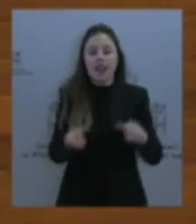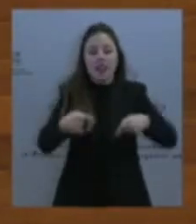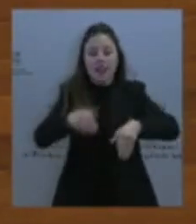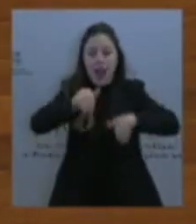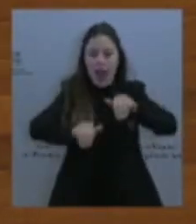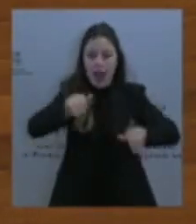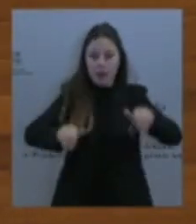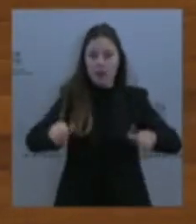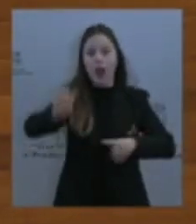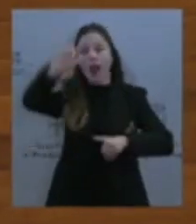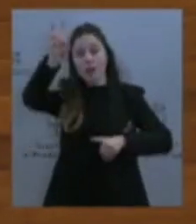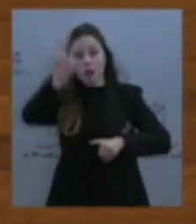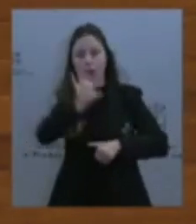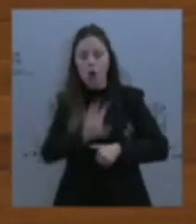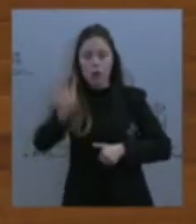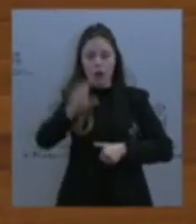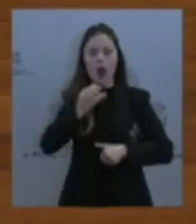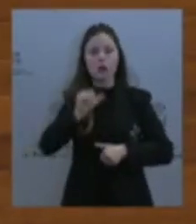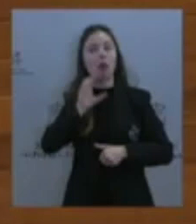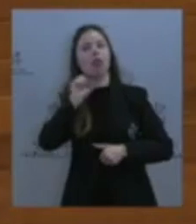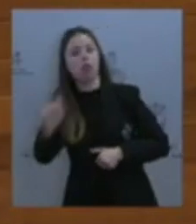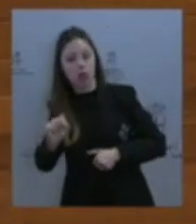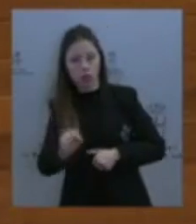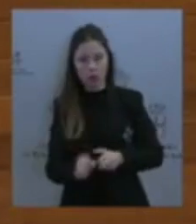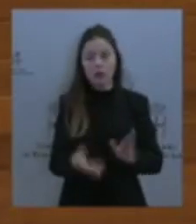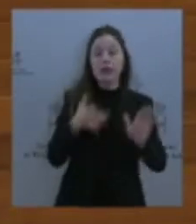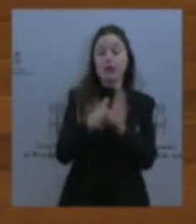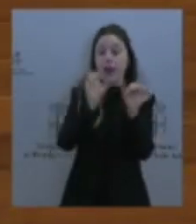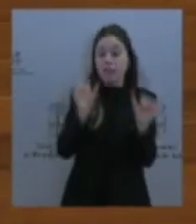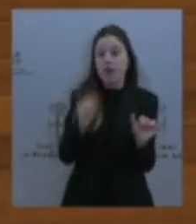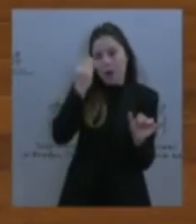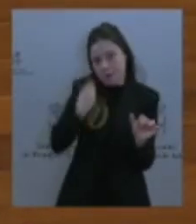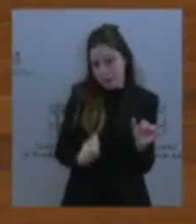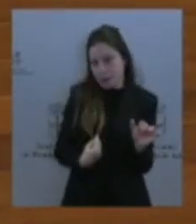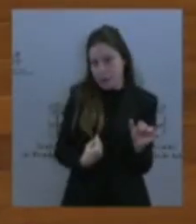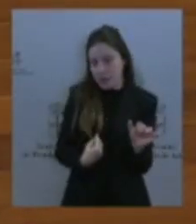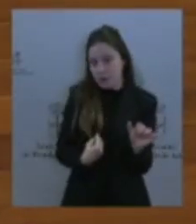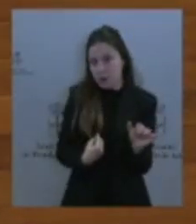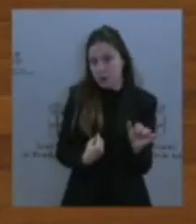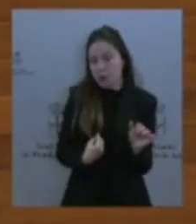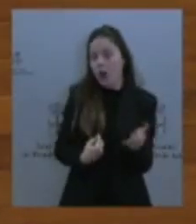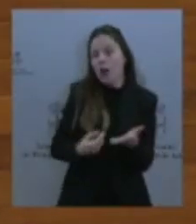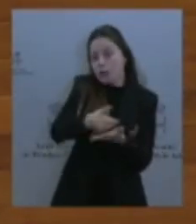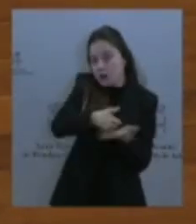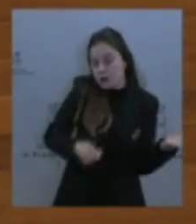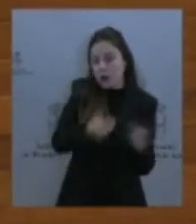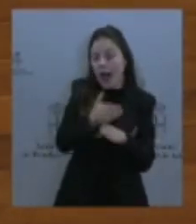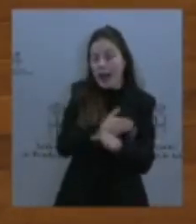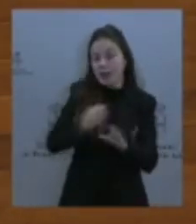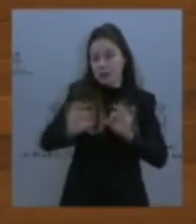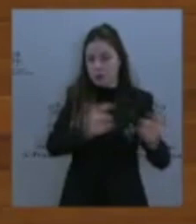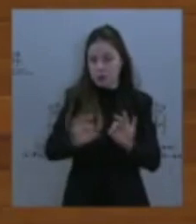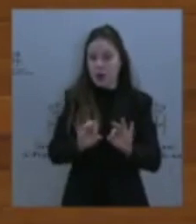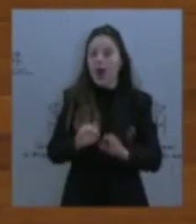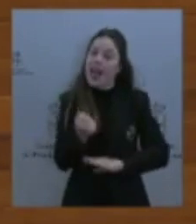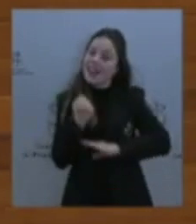autónomas. De la misma manera, la adición de un preámbulo debería considerar el refuerzo y la institucionalización de las señas